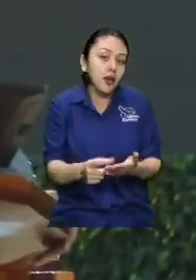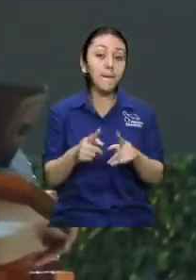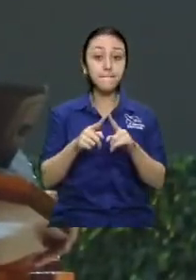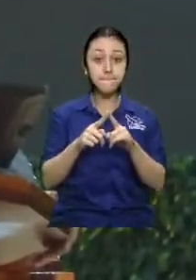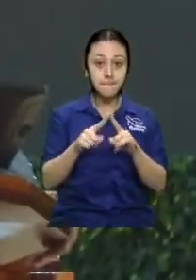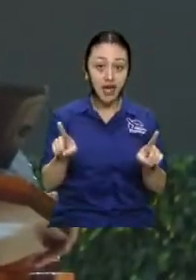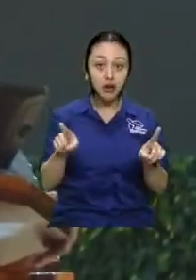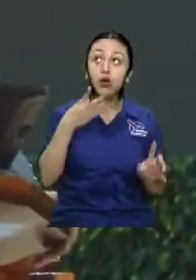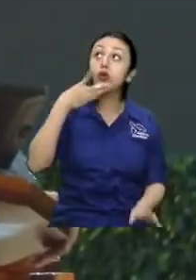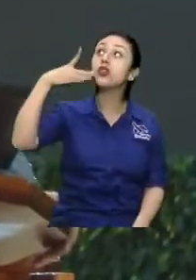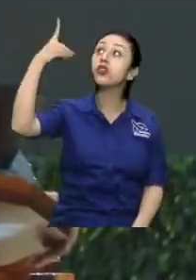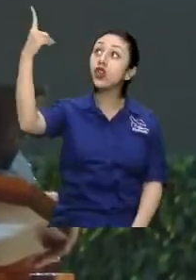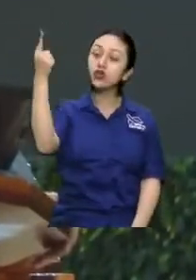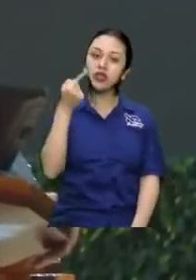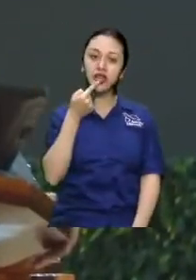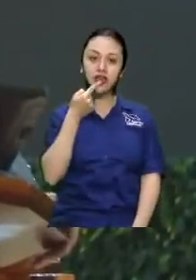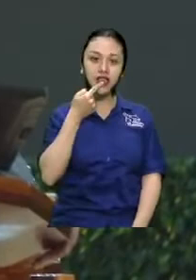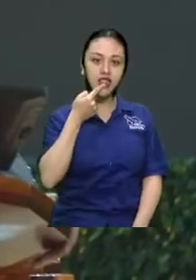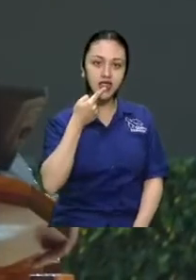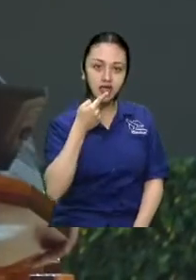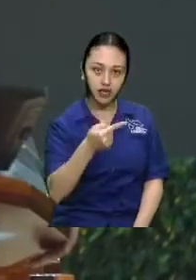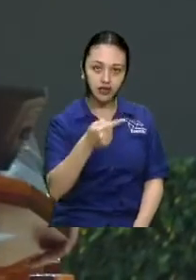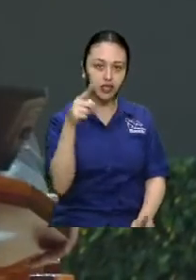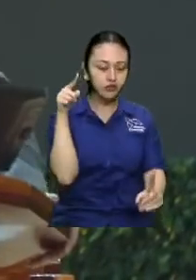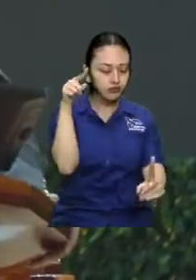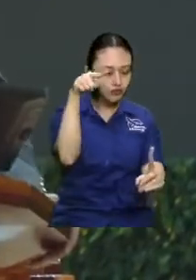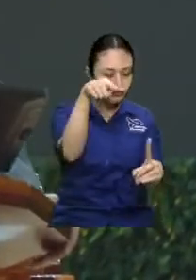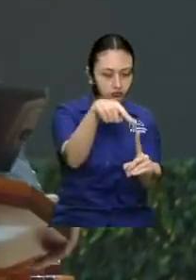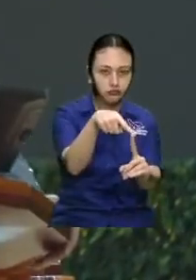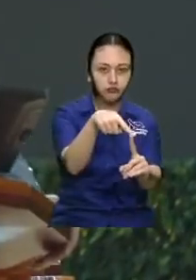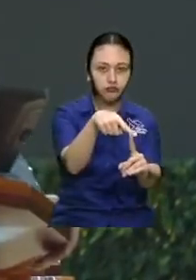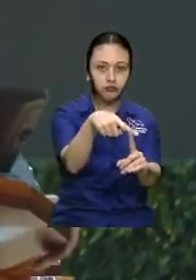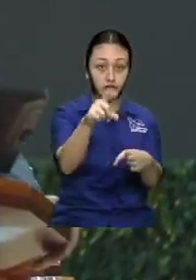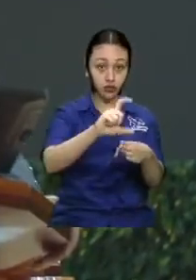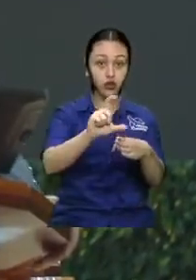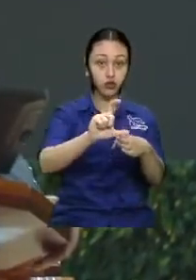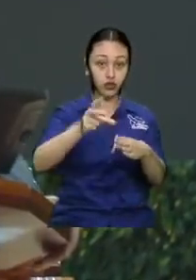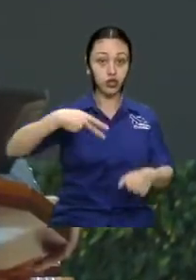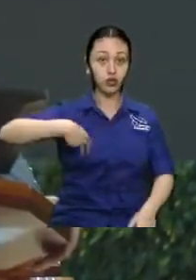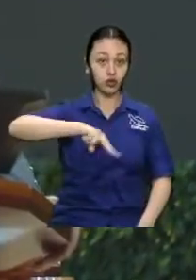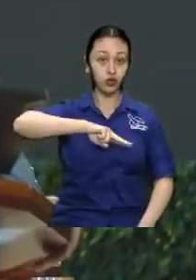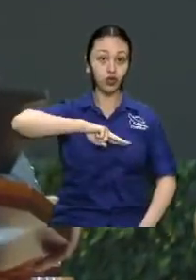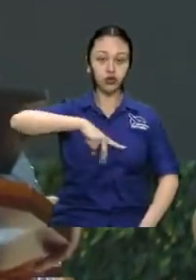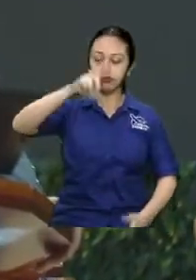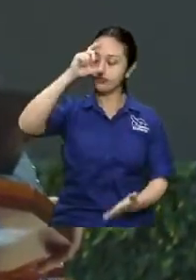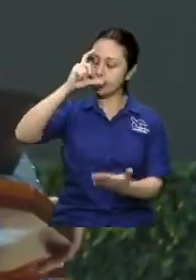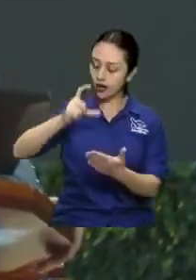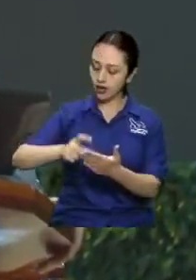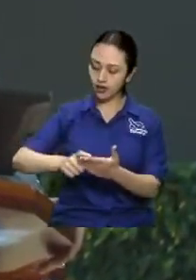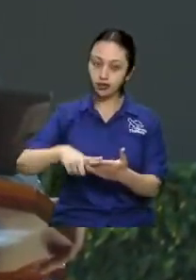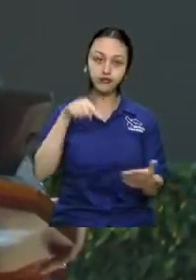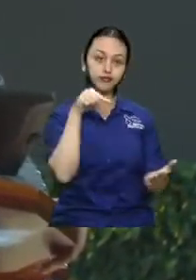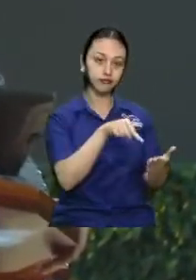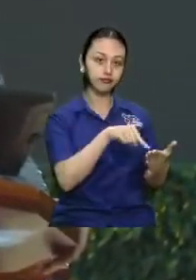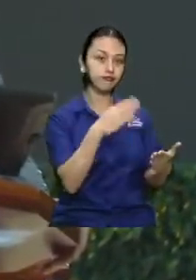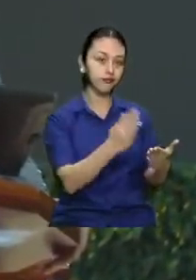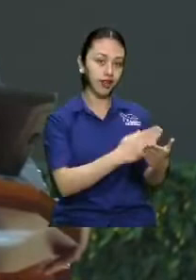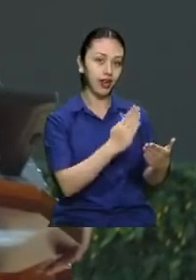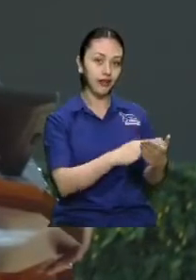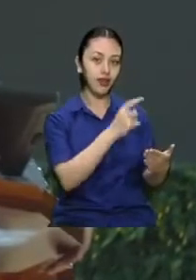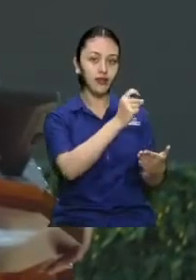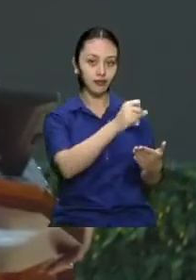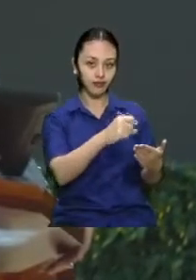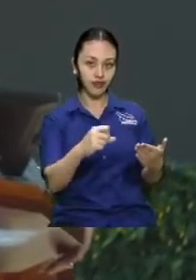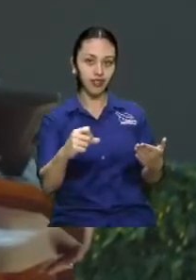Pero Dios dice exactamente aquello en lo que nosotros tenemos que creer. Y eso es lo que está escrito en la